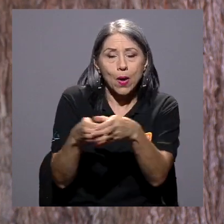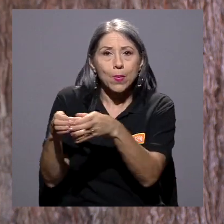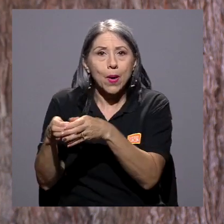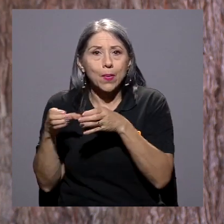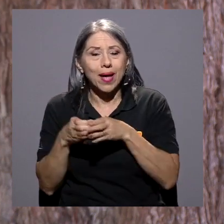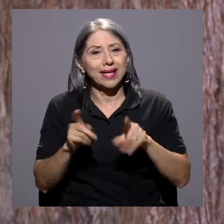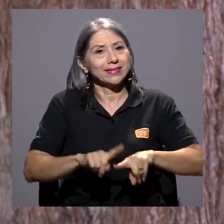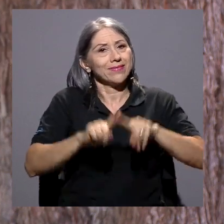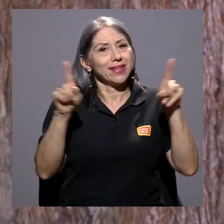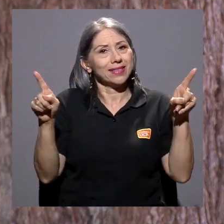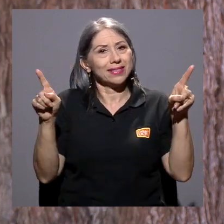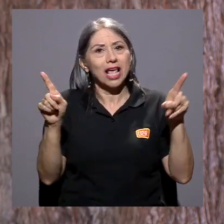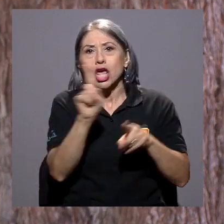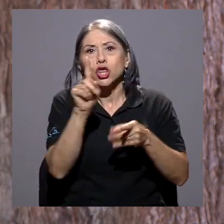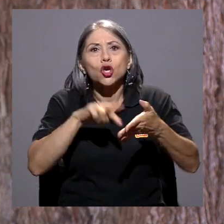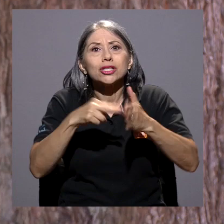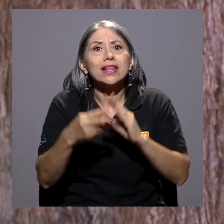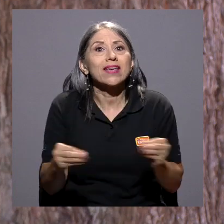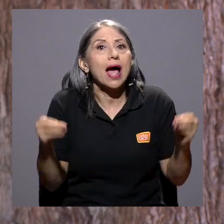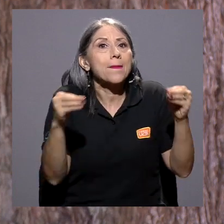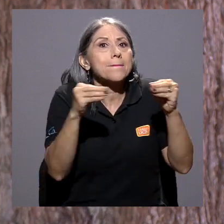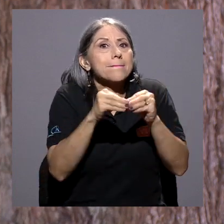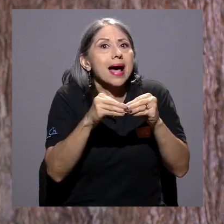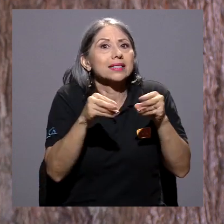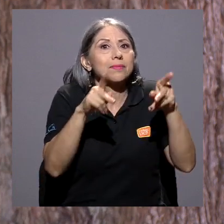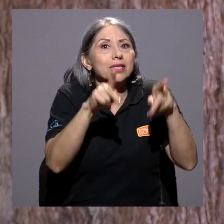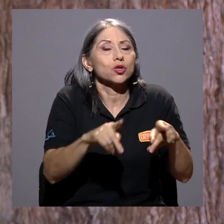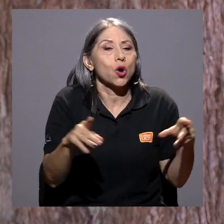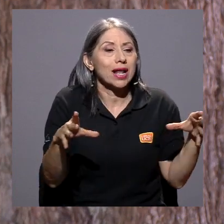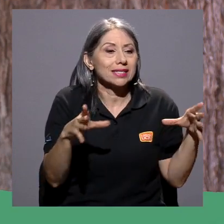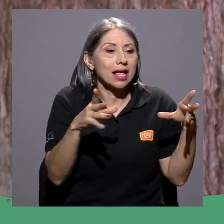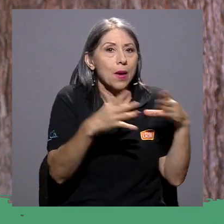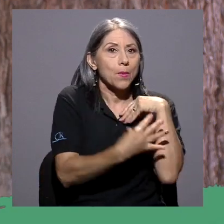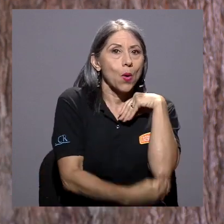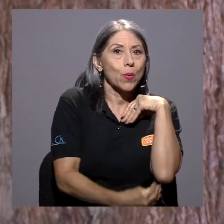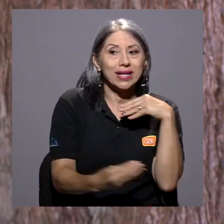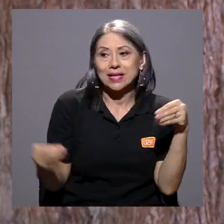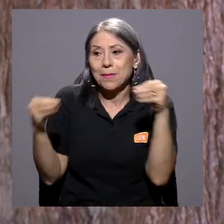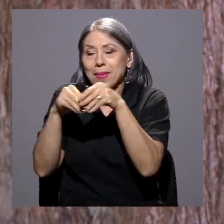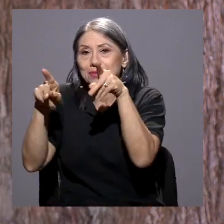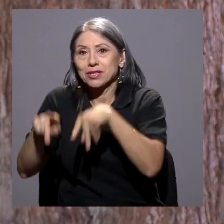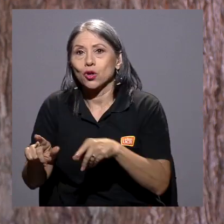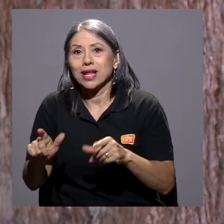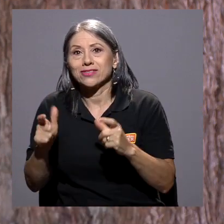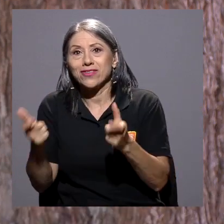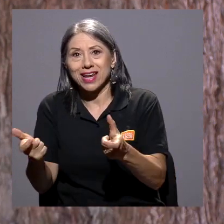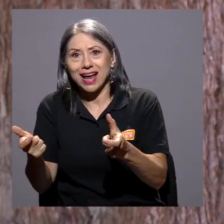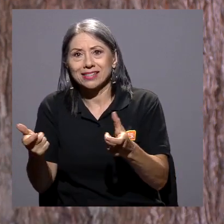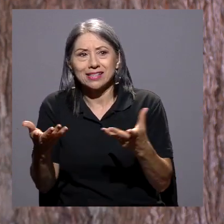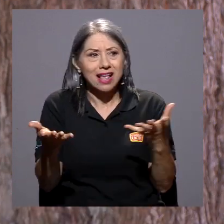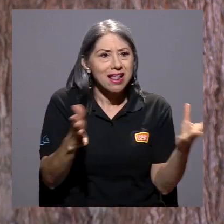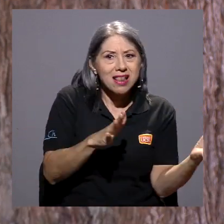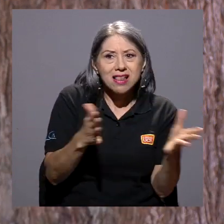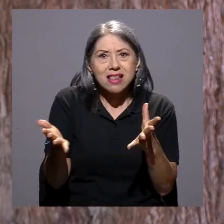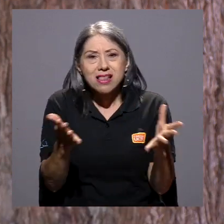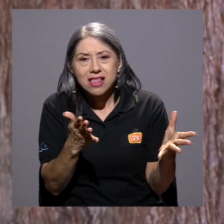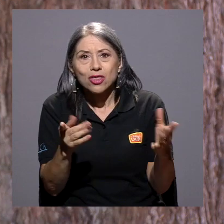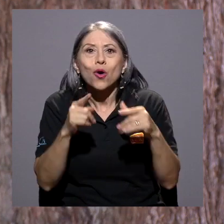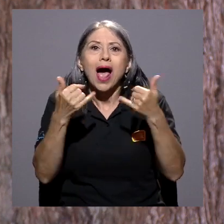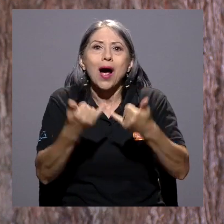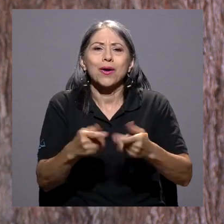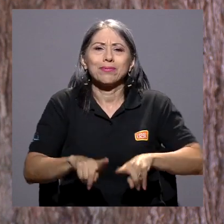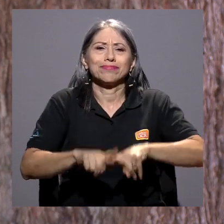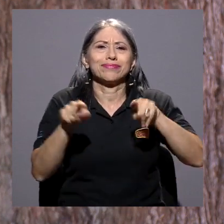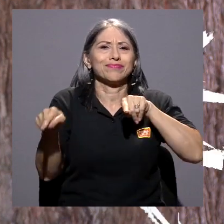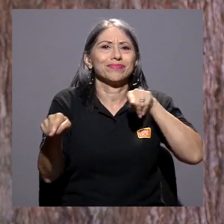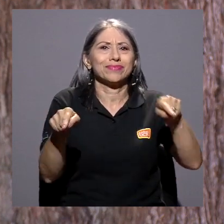más pobres y más ricos, ¿okay? Sino que la distancia entre los pobres y los ricos se ha hecho mayor. ¿Okay? Porque a veces